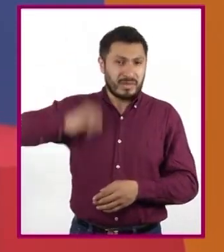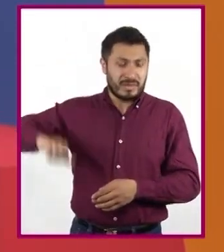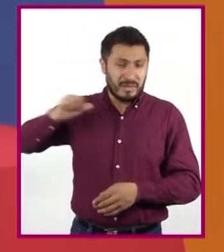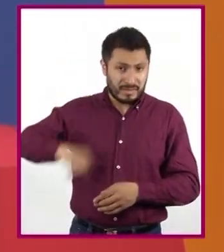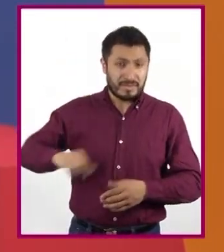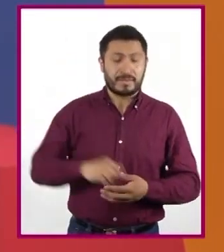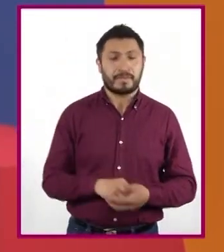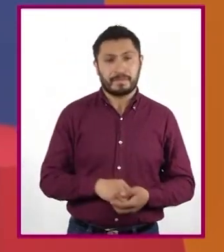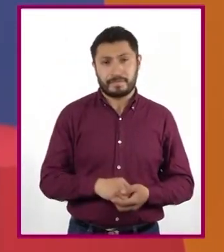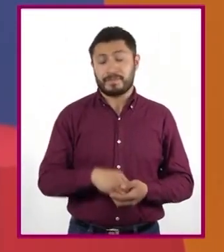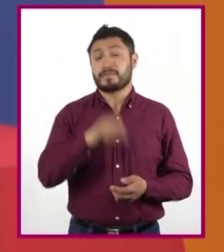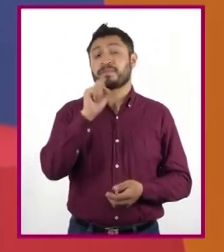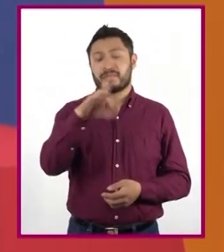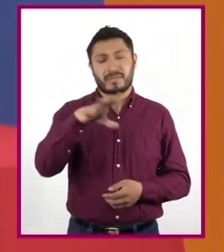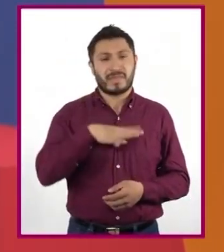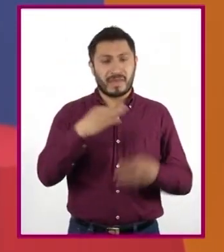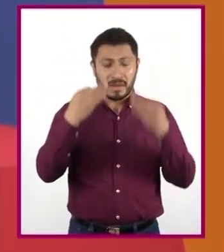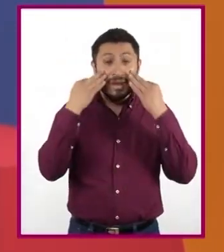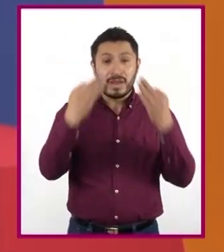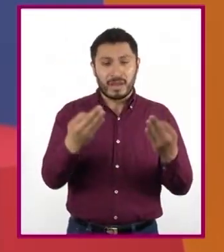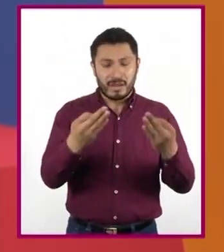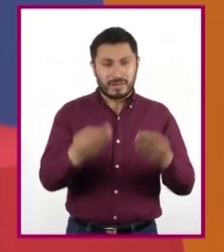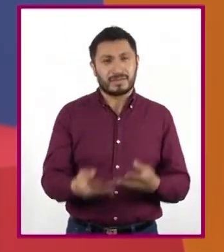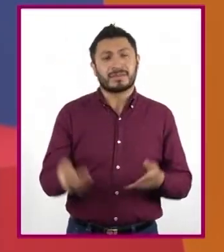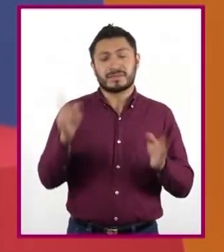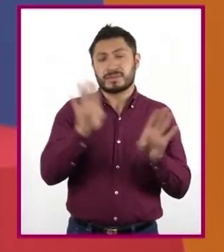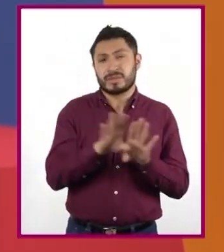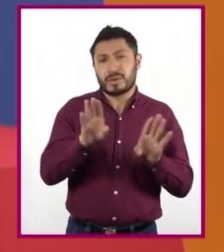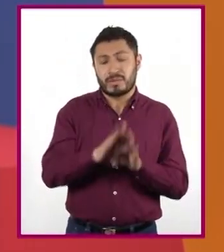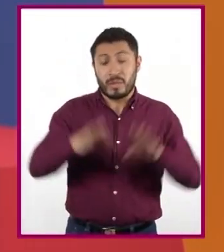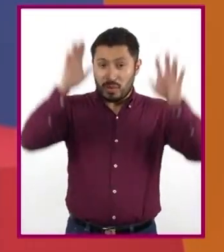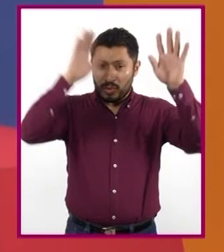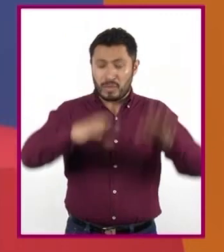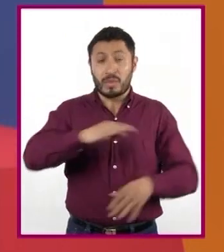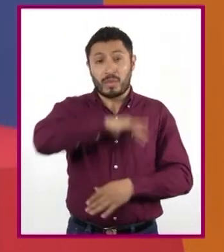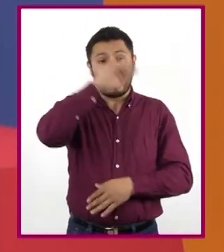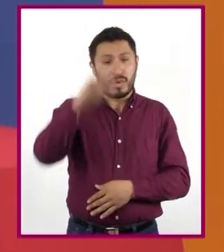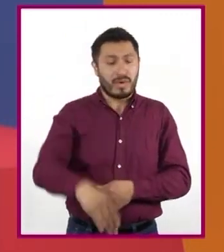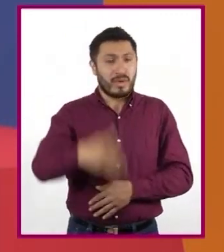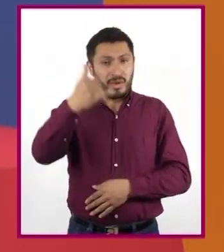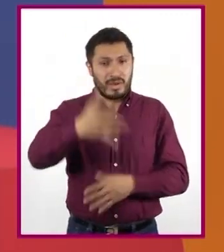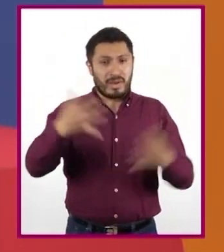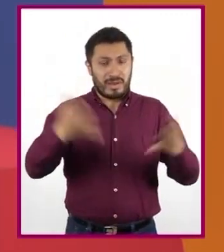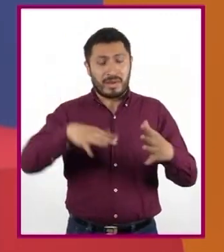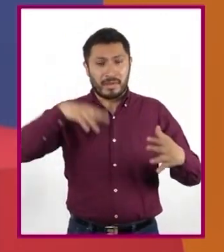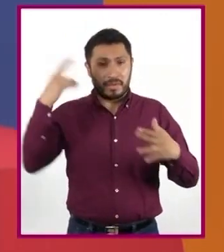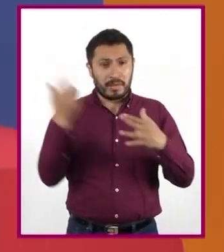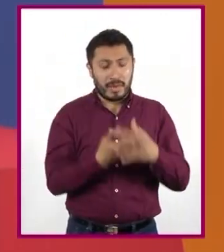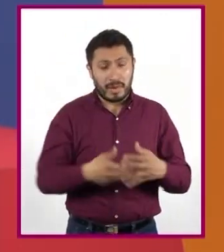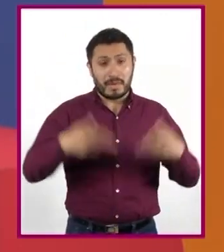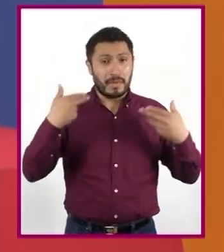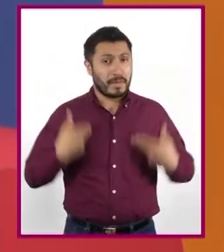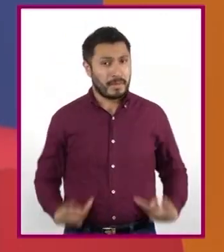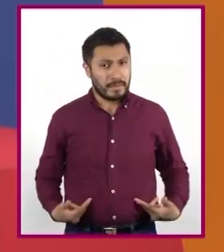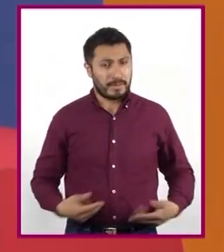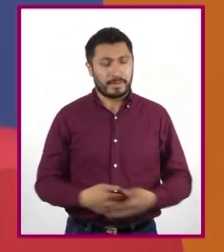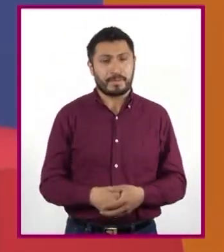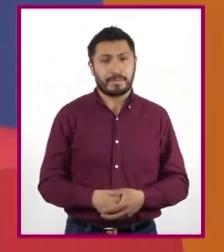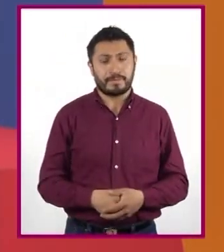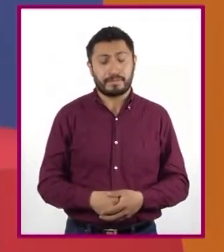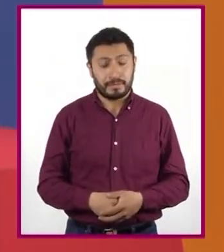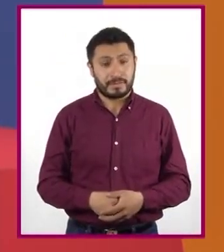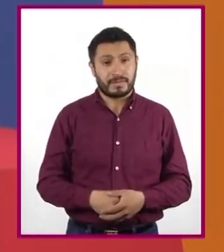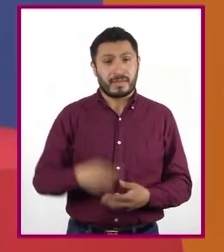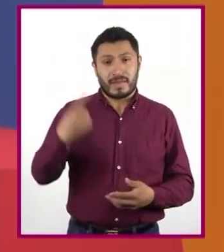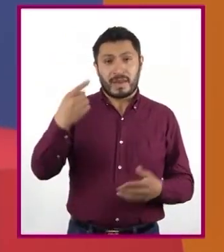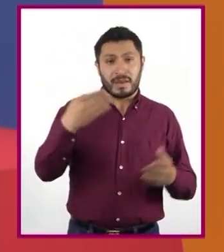Mesoamérica. También existen evidencias que sugieren el culto a los muertos y la realización de sacrificios humanos. A partir